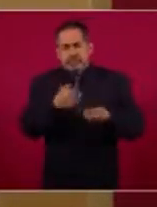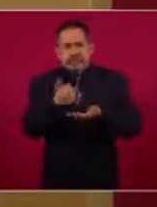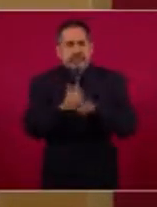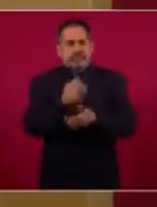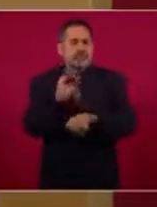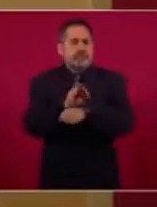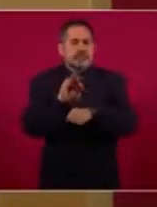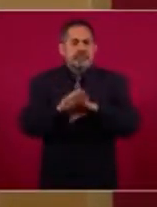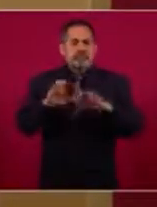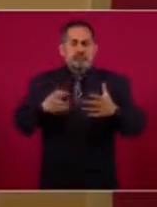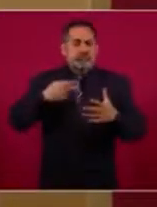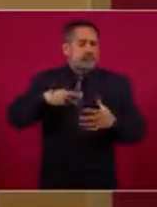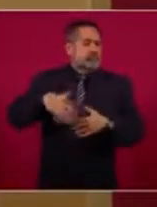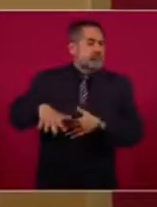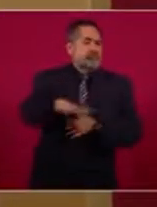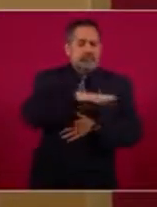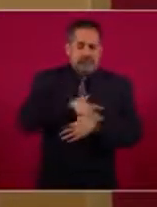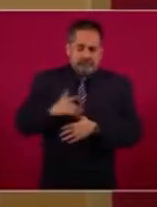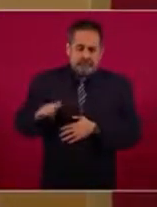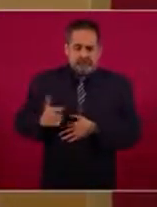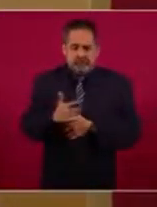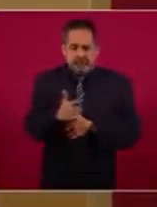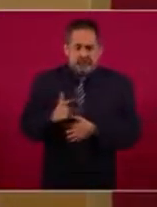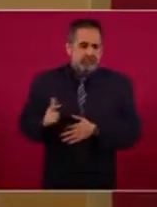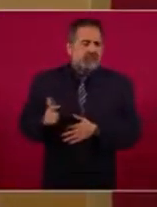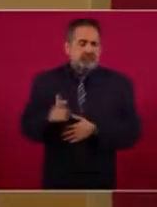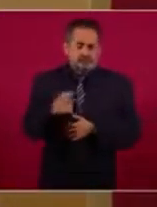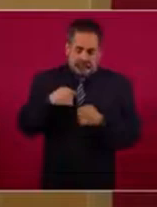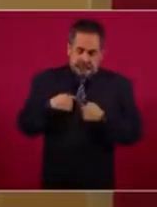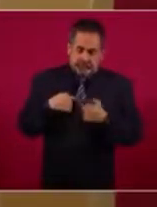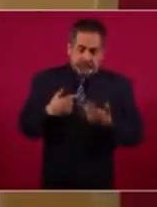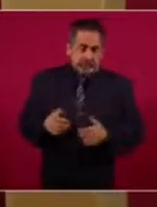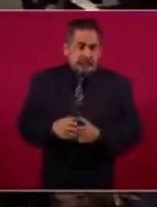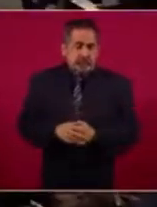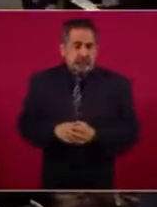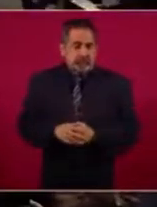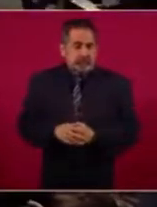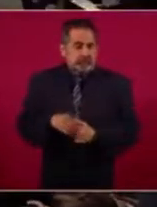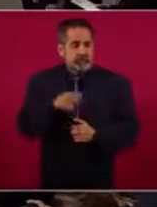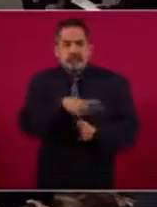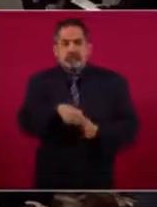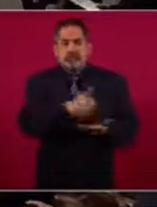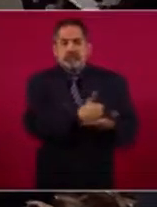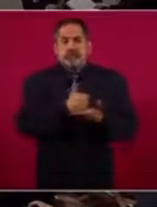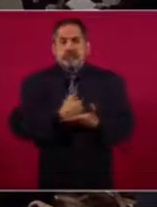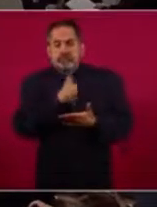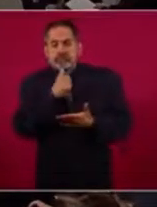protegiendo a la gente de Guanajuato, pero no ayudan.